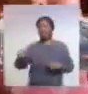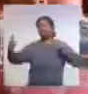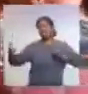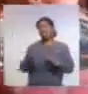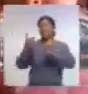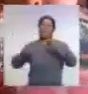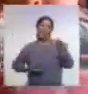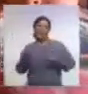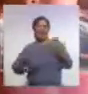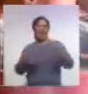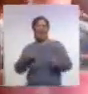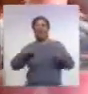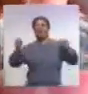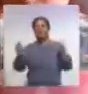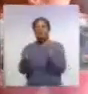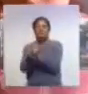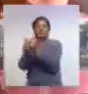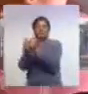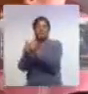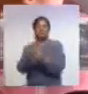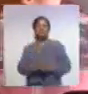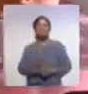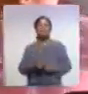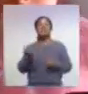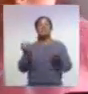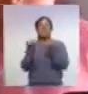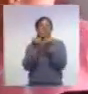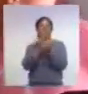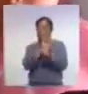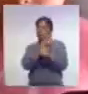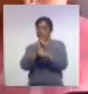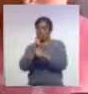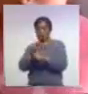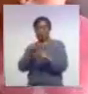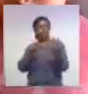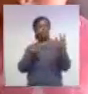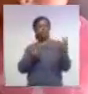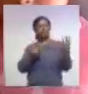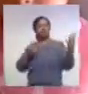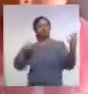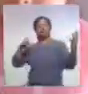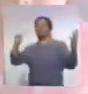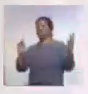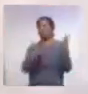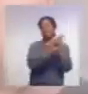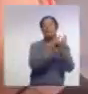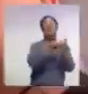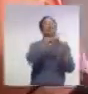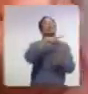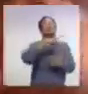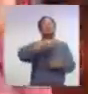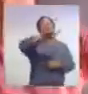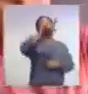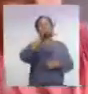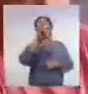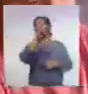ellos, también estar pues vigilándolos y pues también que no se vayan por otro lado. Pues nos encariñamos con ellos porque al fin